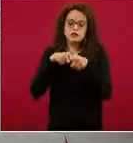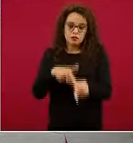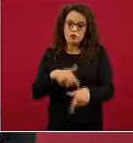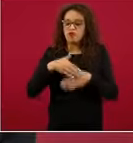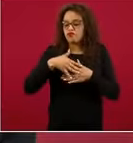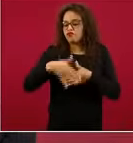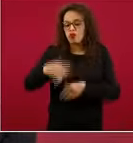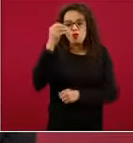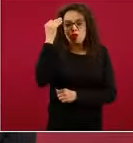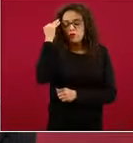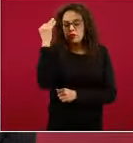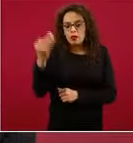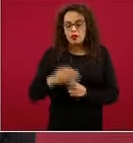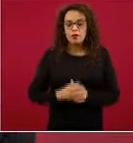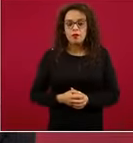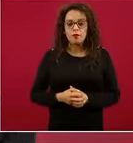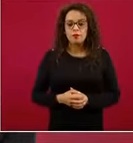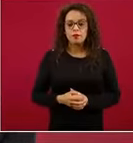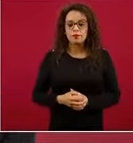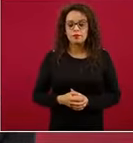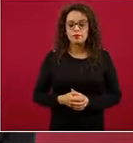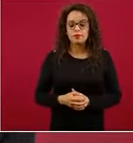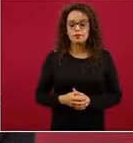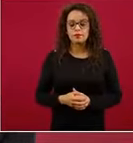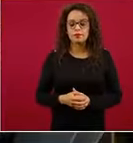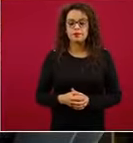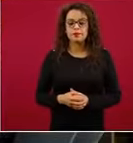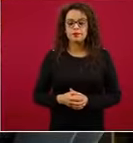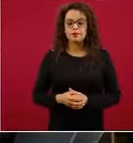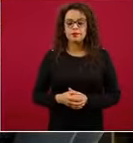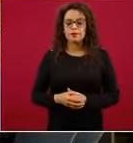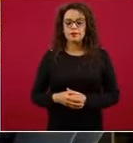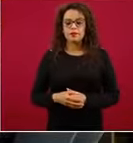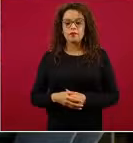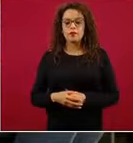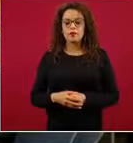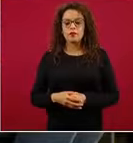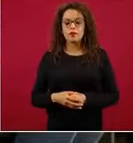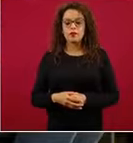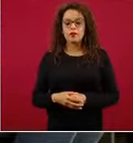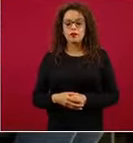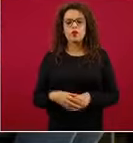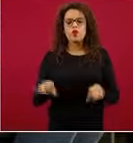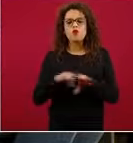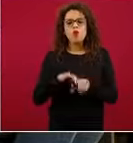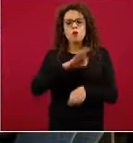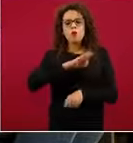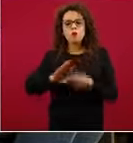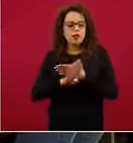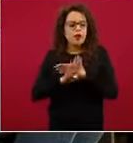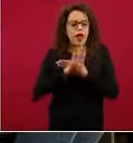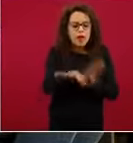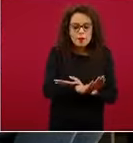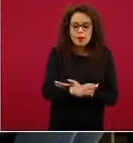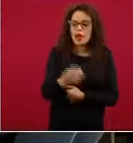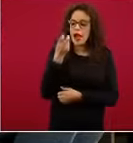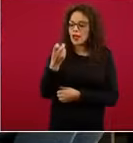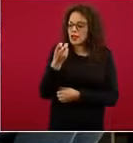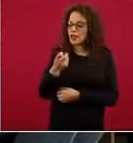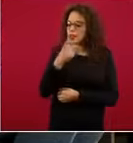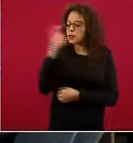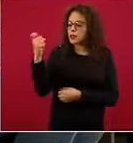tiempo, ¿qué se pudo haber hecho para prevenir más estas 100,000 muertes? ¿Hubo algo que se pudo haber hecho y no se